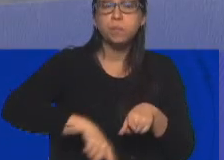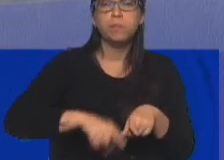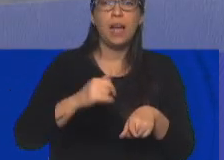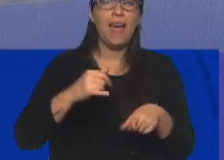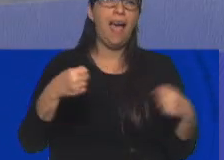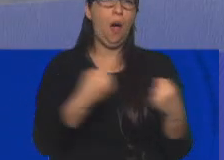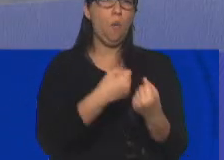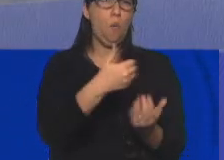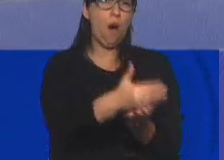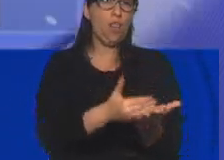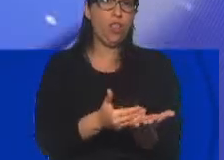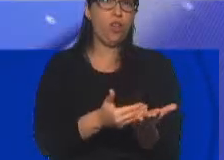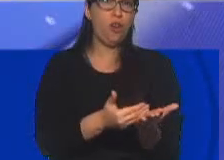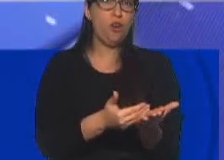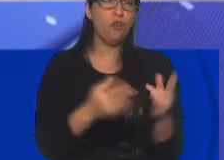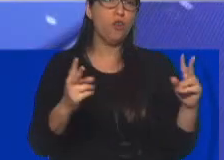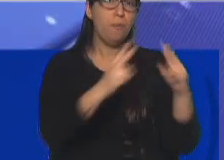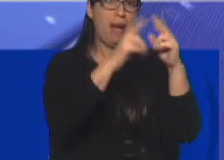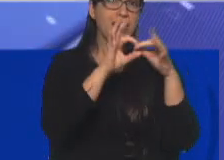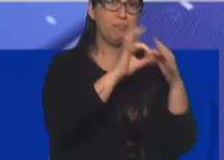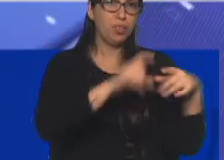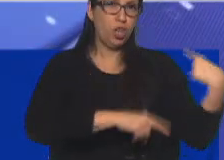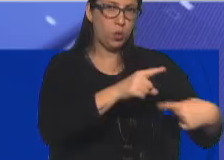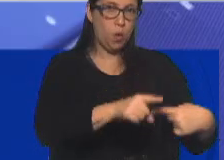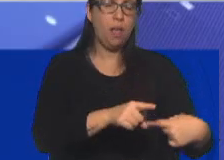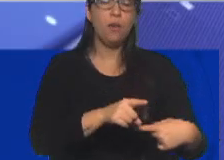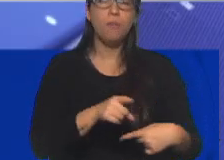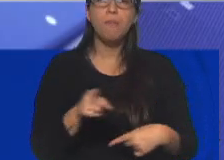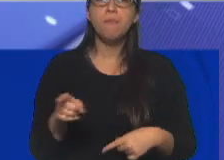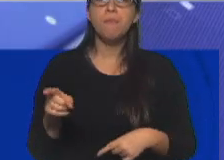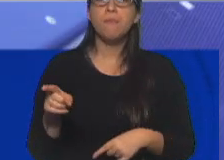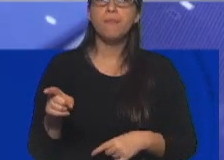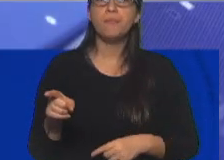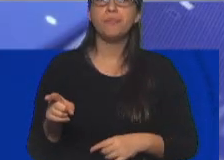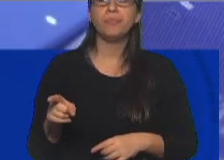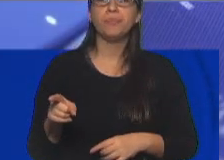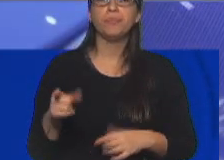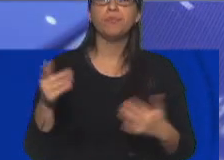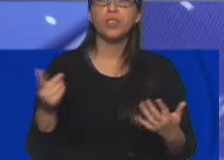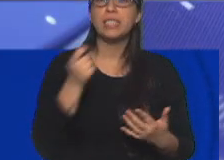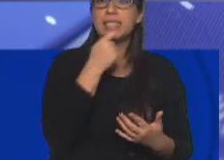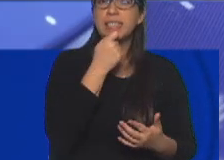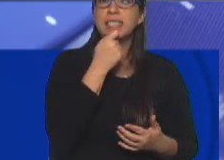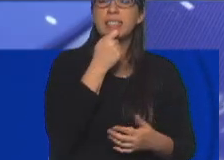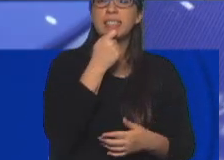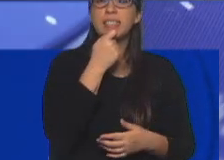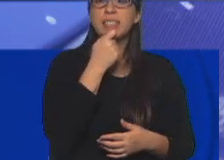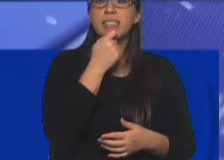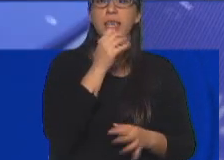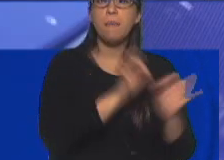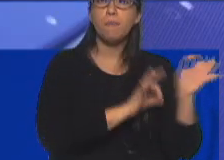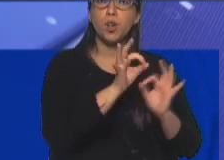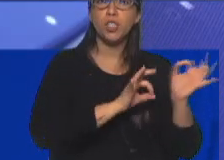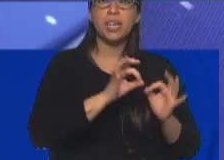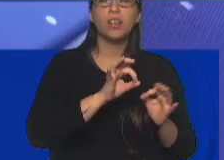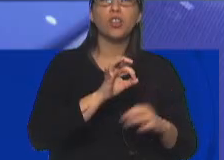componente vinculado con los acuerdos de París, implica, vía la negociación de lo que es el proyecto del Global